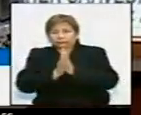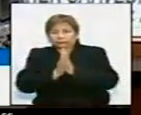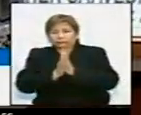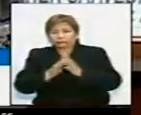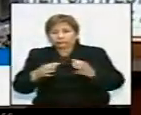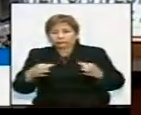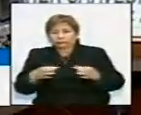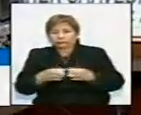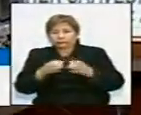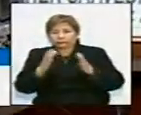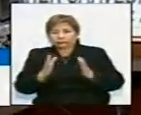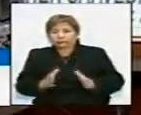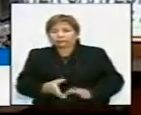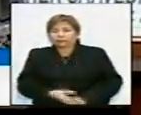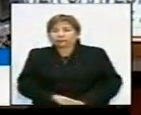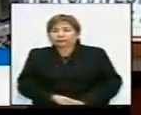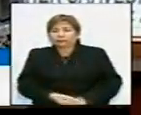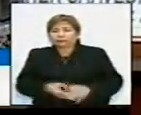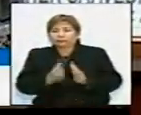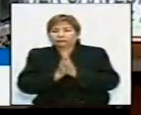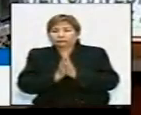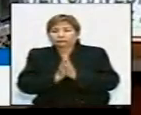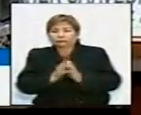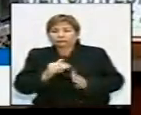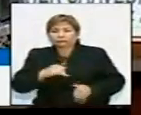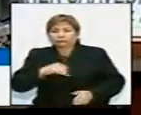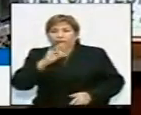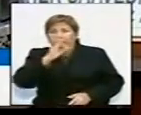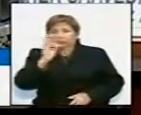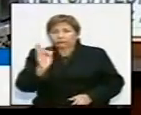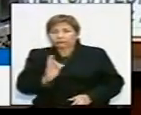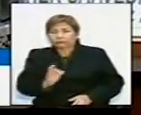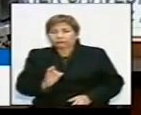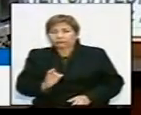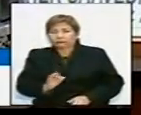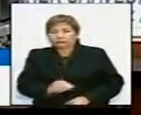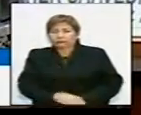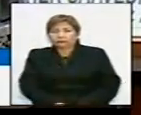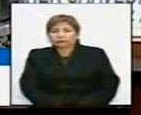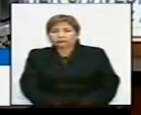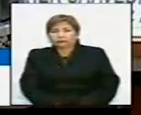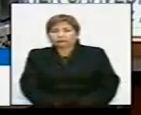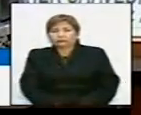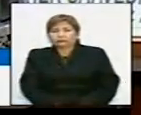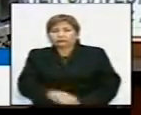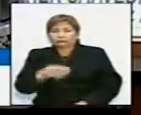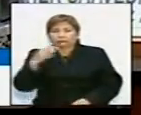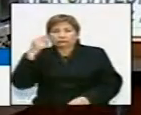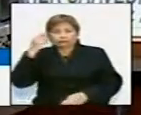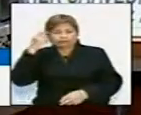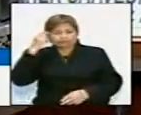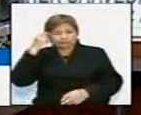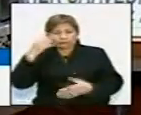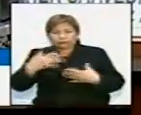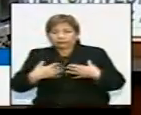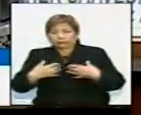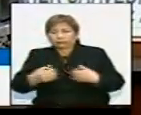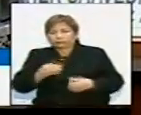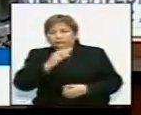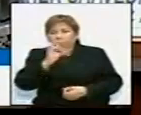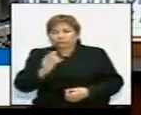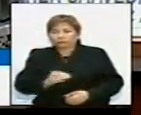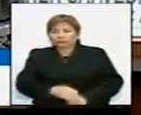señores congresistas, por favor, yo nunca, nunca voy a politizar la salud.